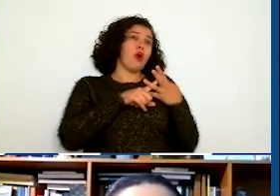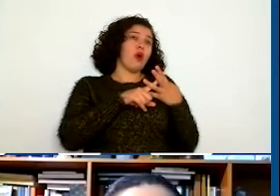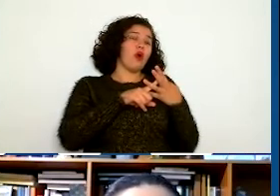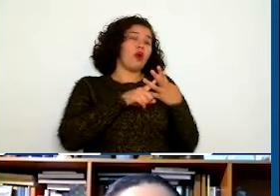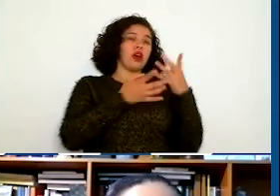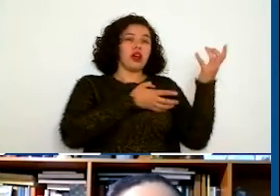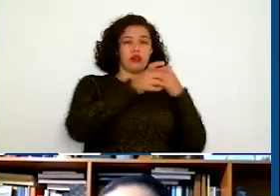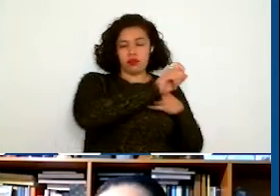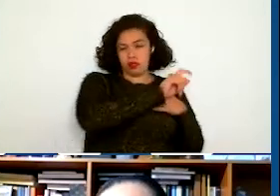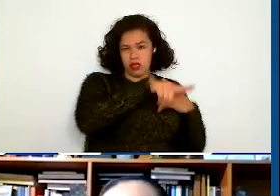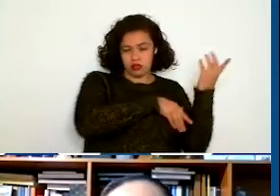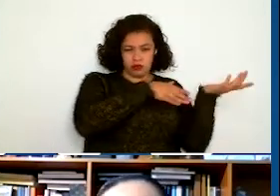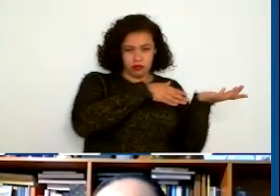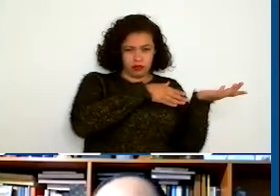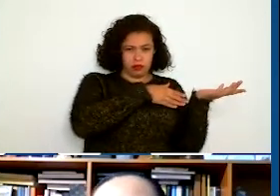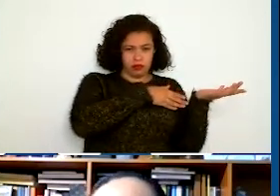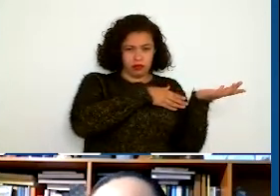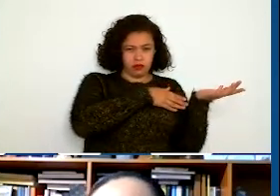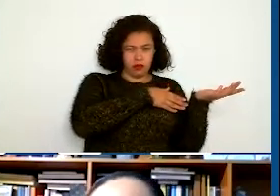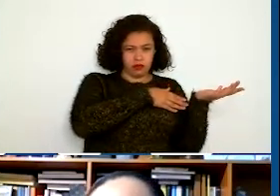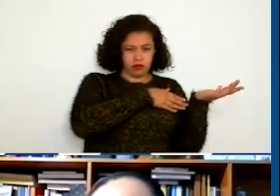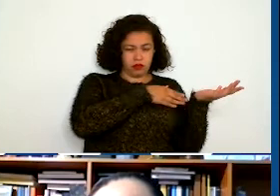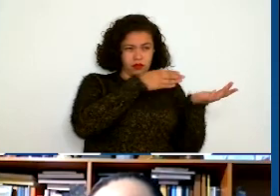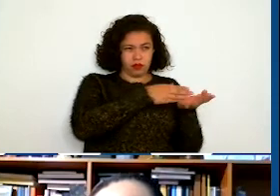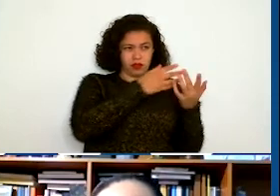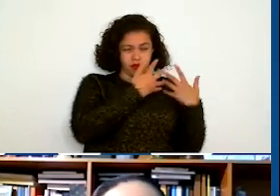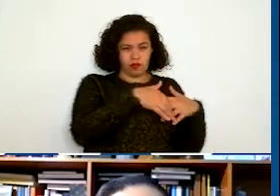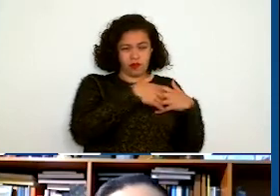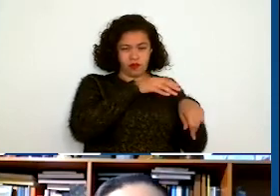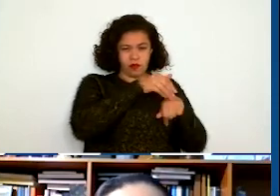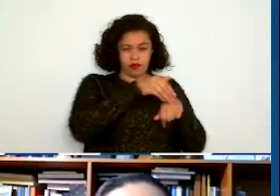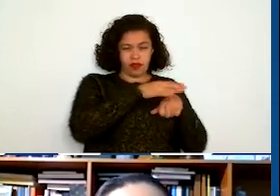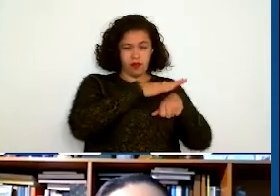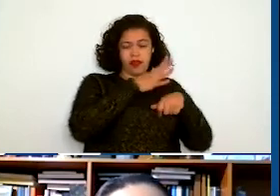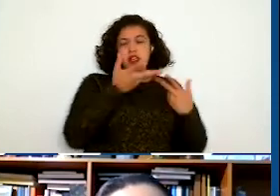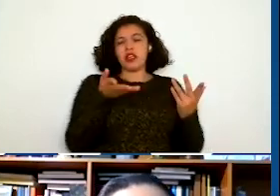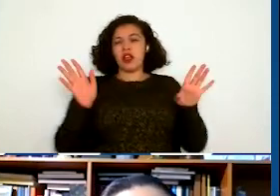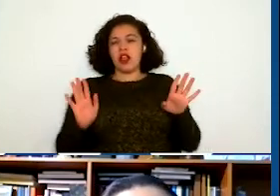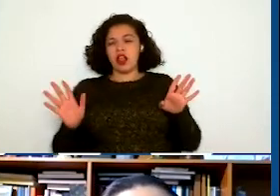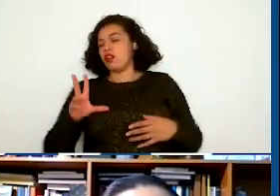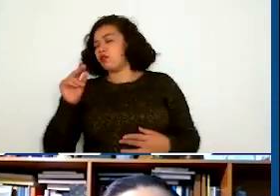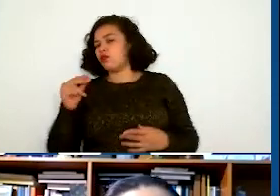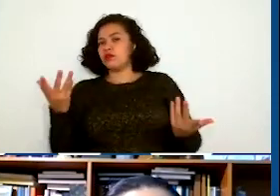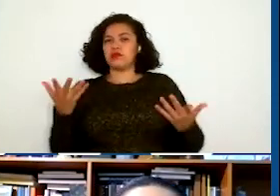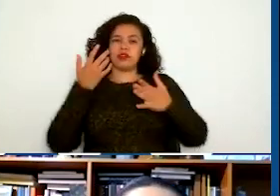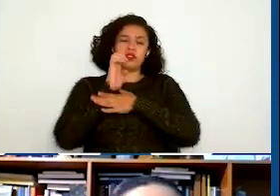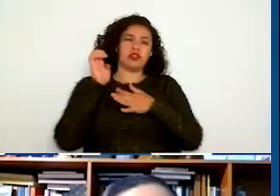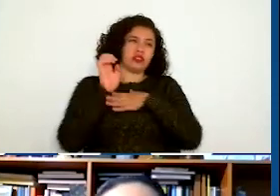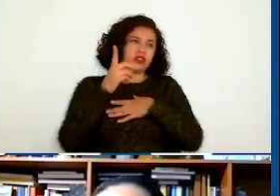ejercicio profesional va en función, ¿no?, más cuantitativa y no cualitativa, y pues entonces tengo